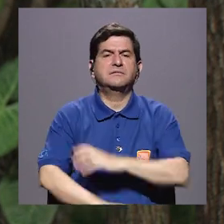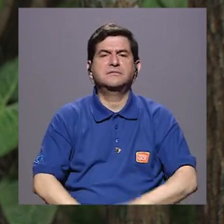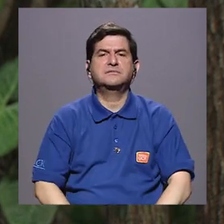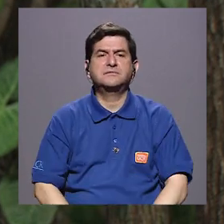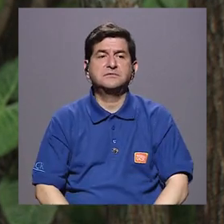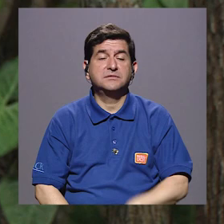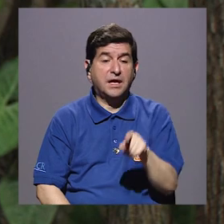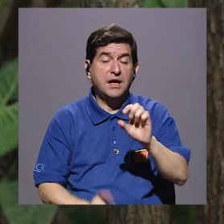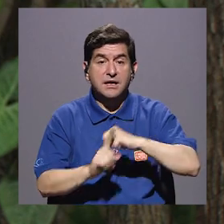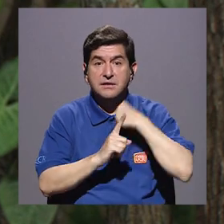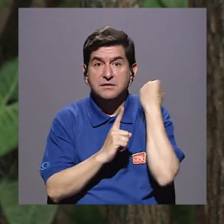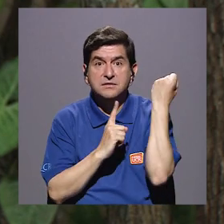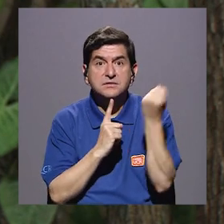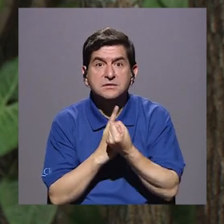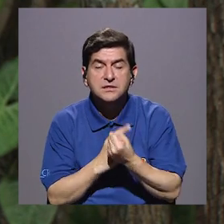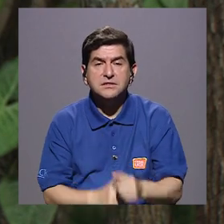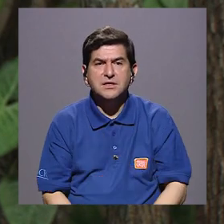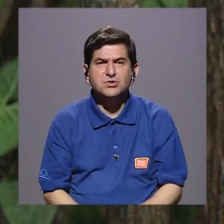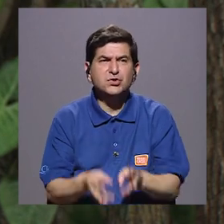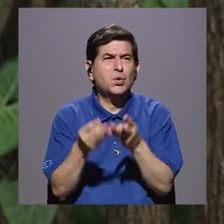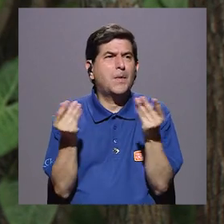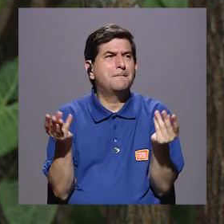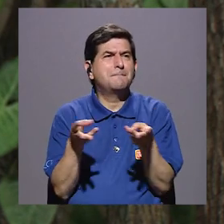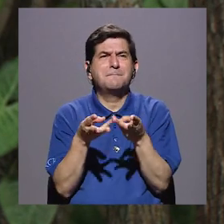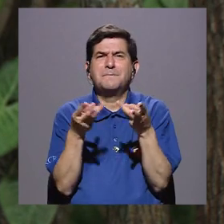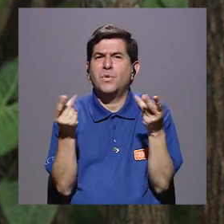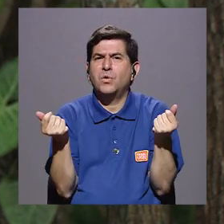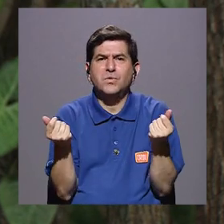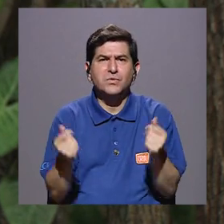y que esta condición nos produce